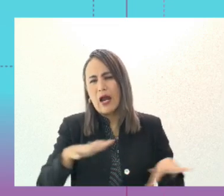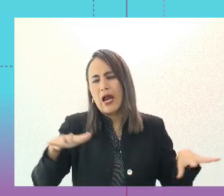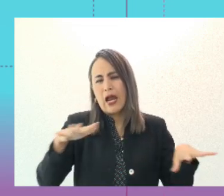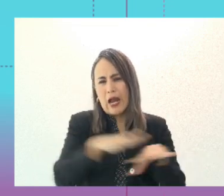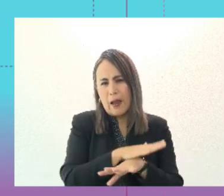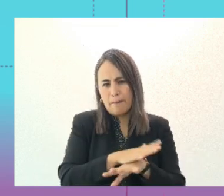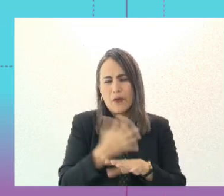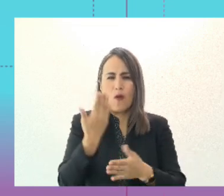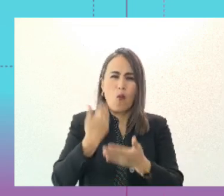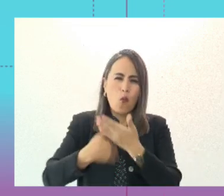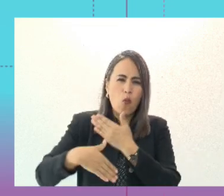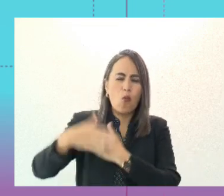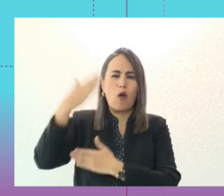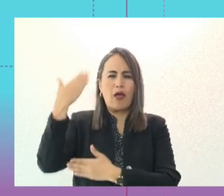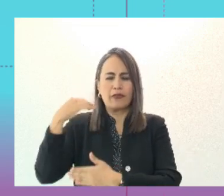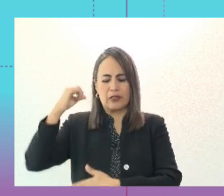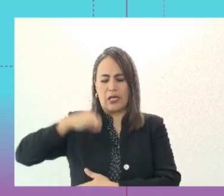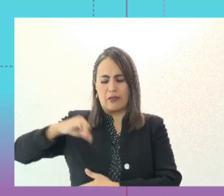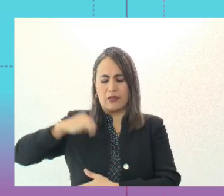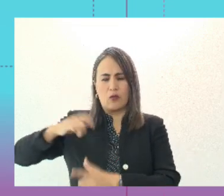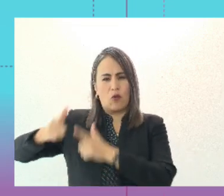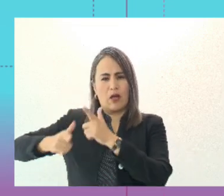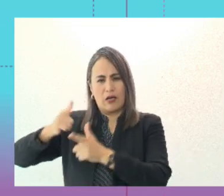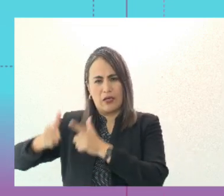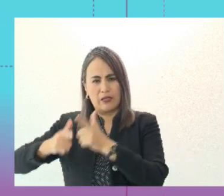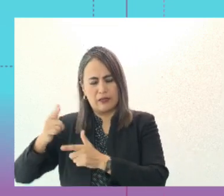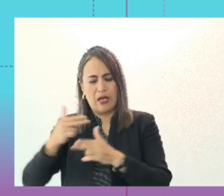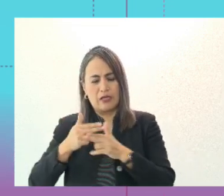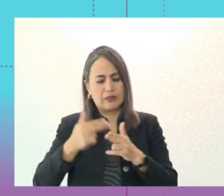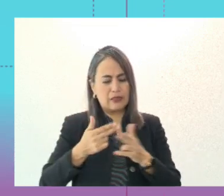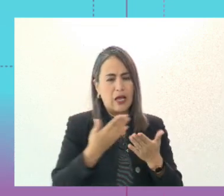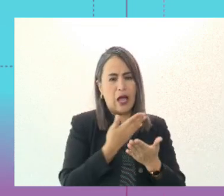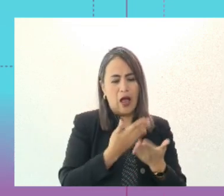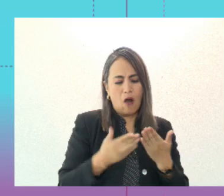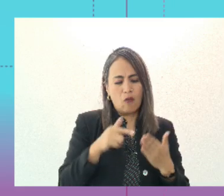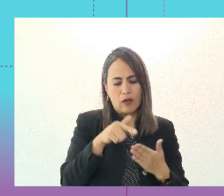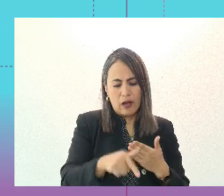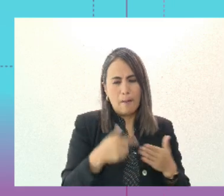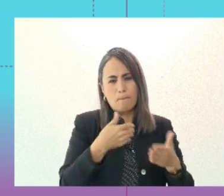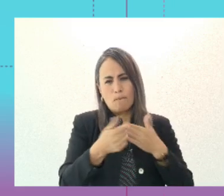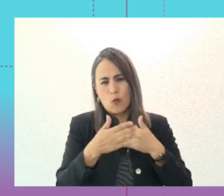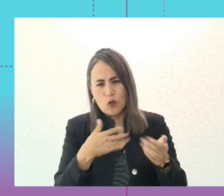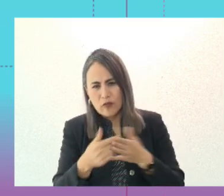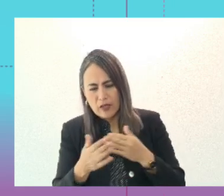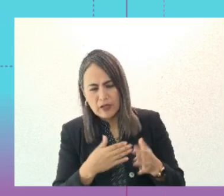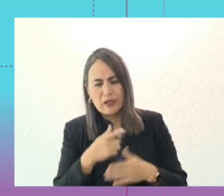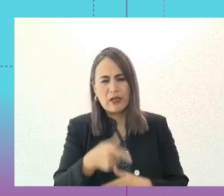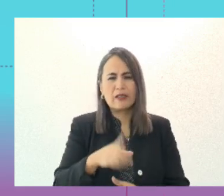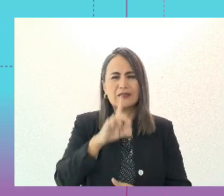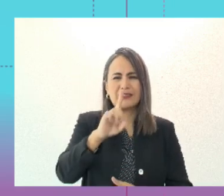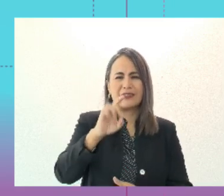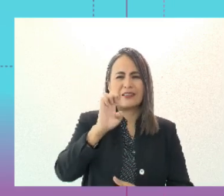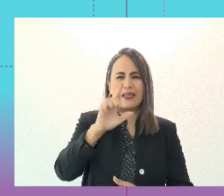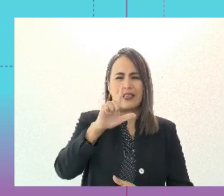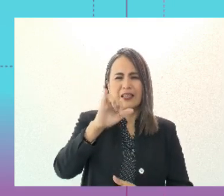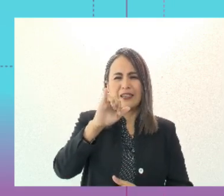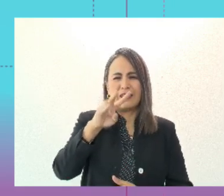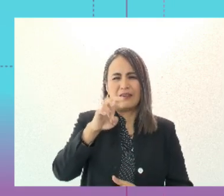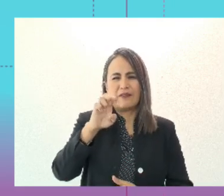democracia electiva que era en Grecia hasta una democracia que hoy se le conoce como democracia deliberativa. Ya no basta